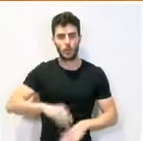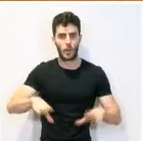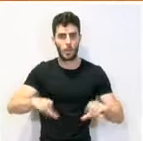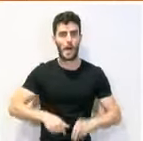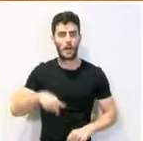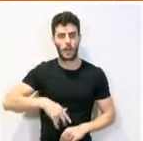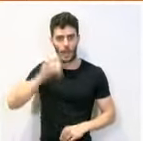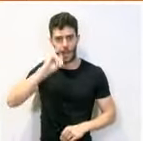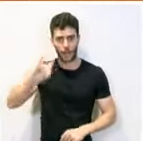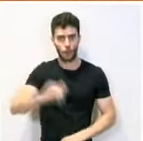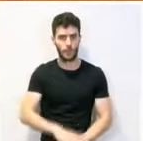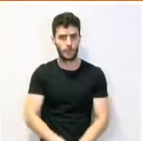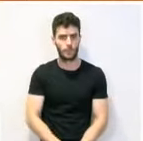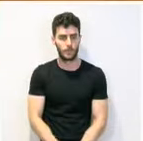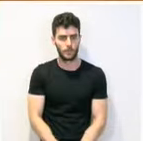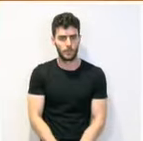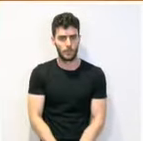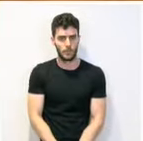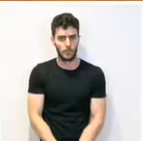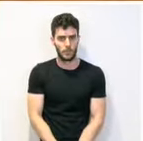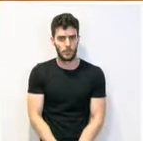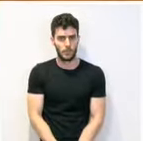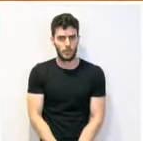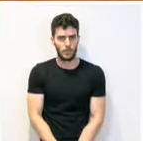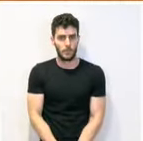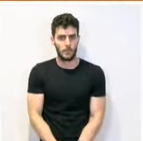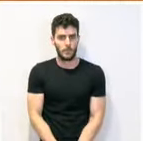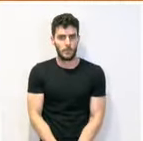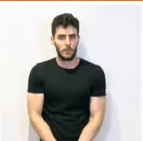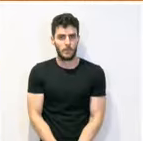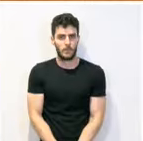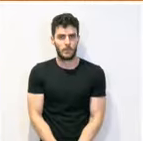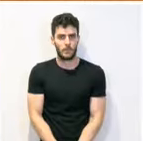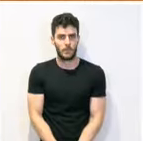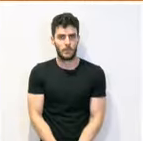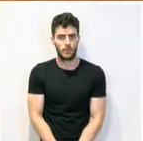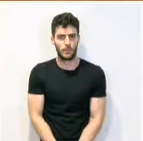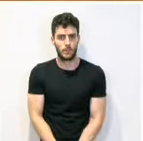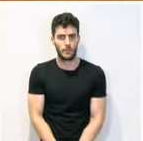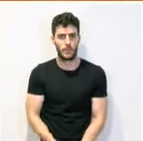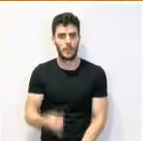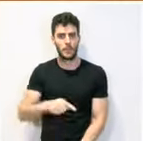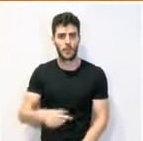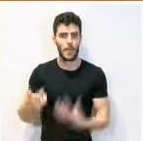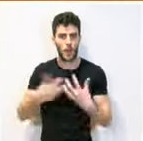aquí en nuestra comunidad. Y, cómo no, la lucha contra la